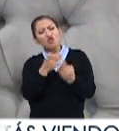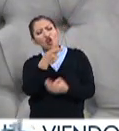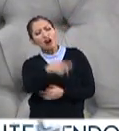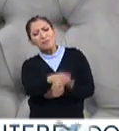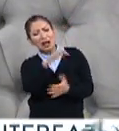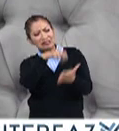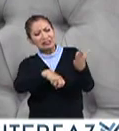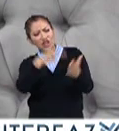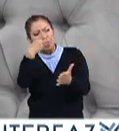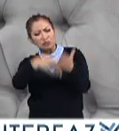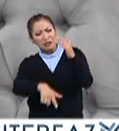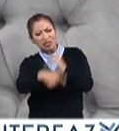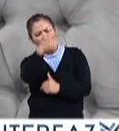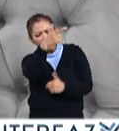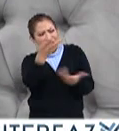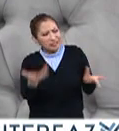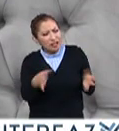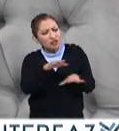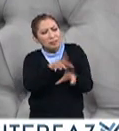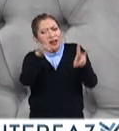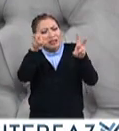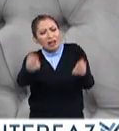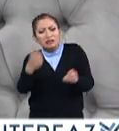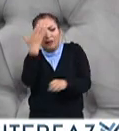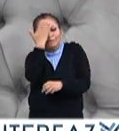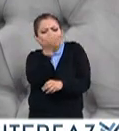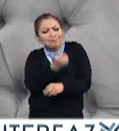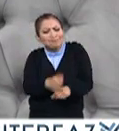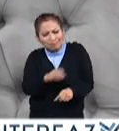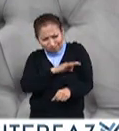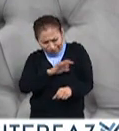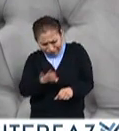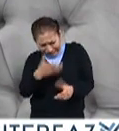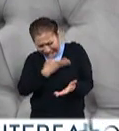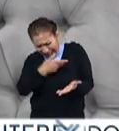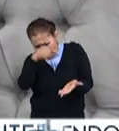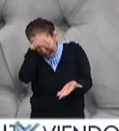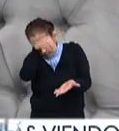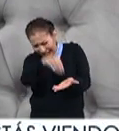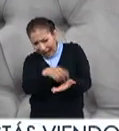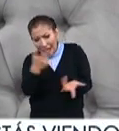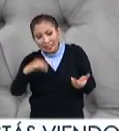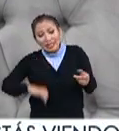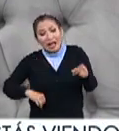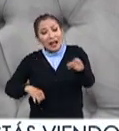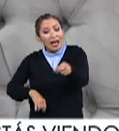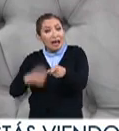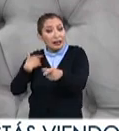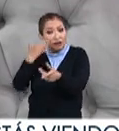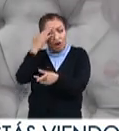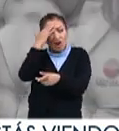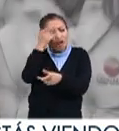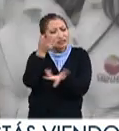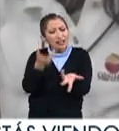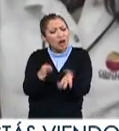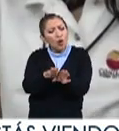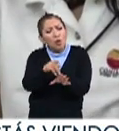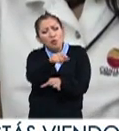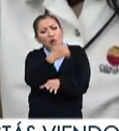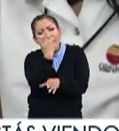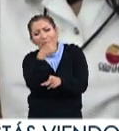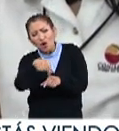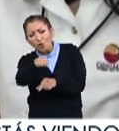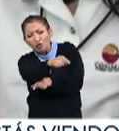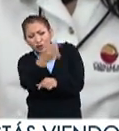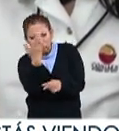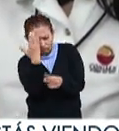o la reforma 2012 sobre el tema de competencias, ¿no? El interés se centró en conocer cómo los